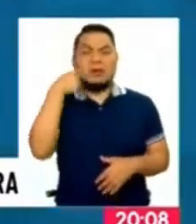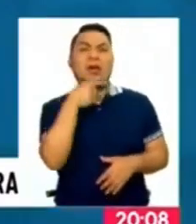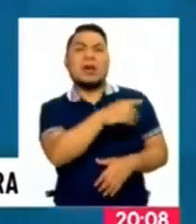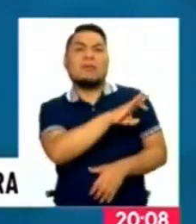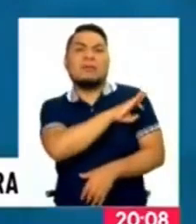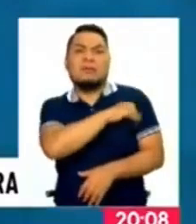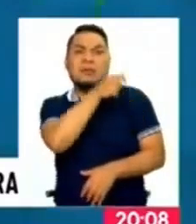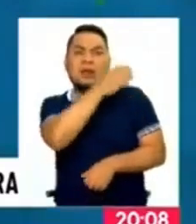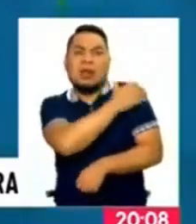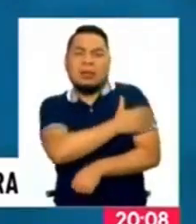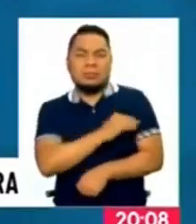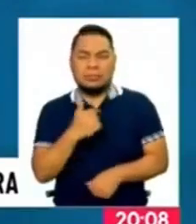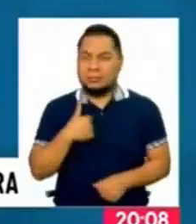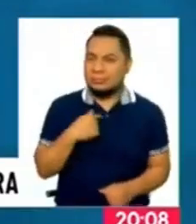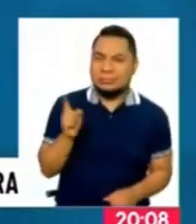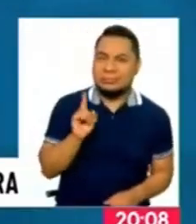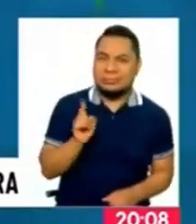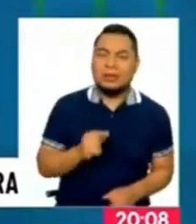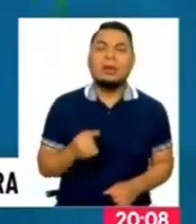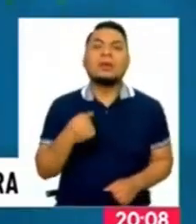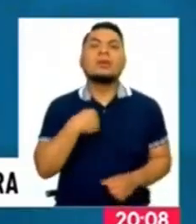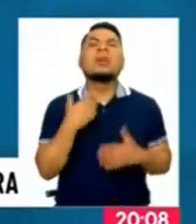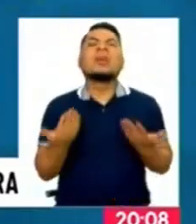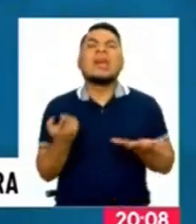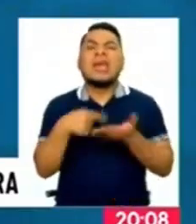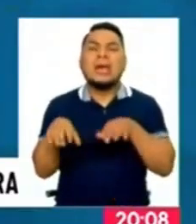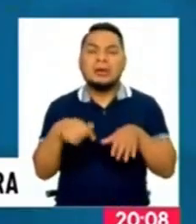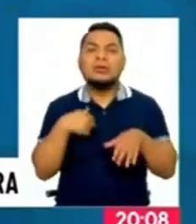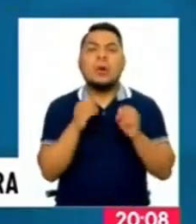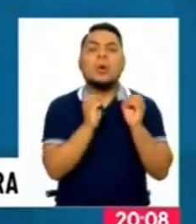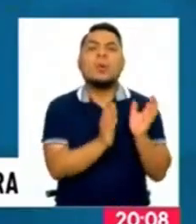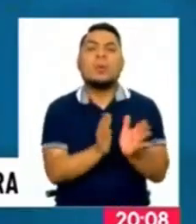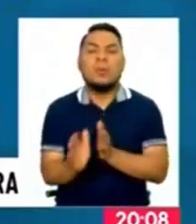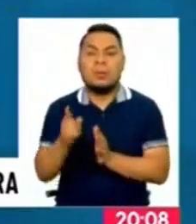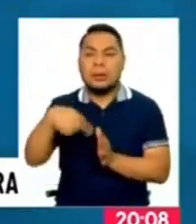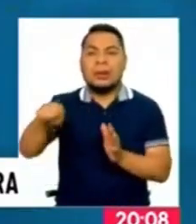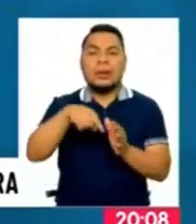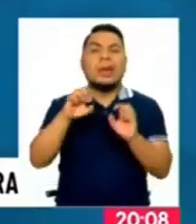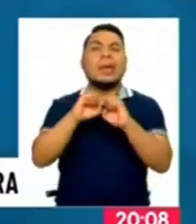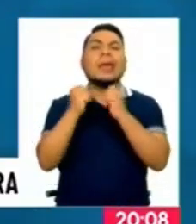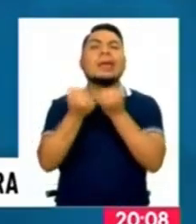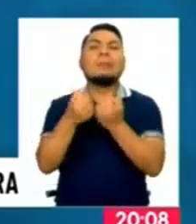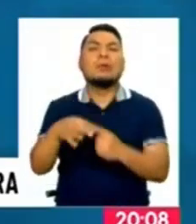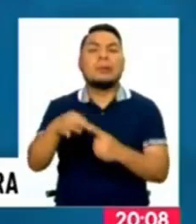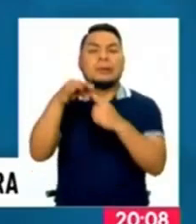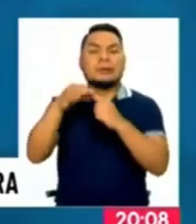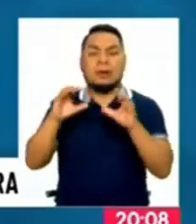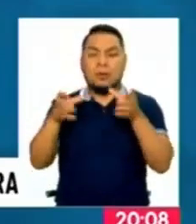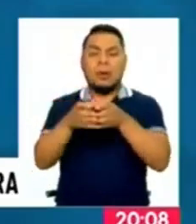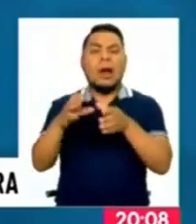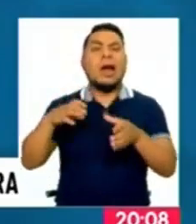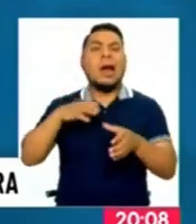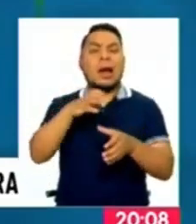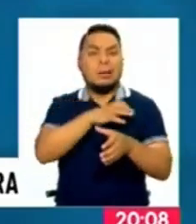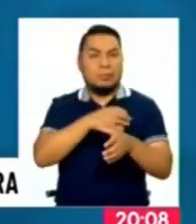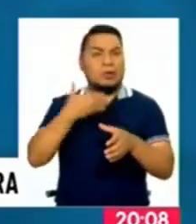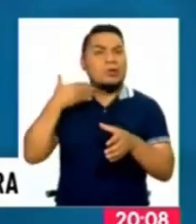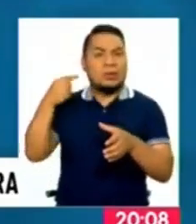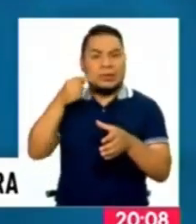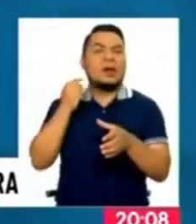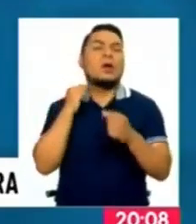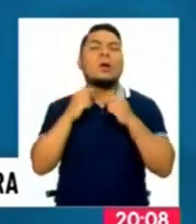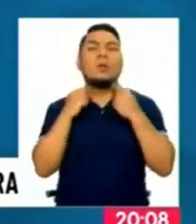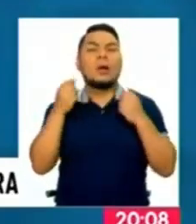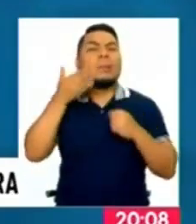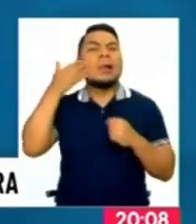entorno de pedro castillo por ese año eloy jefe de la digimin también trabajaba con el comandante luís sánchez lira quien ayer